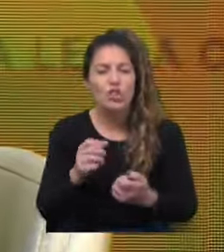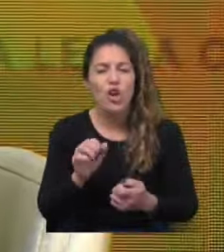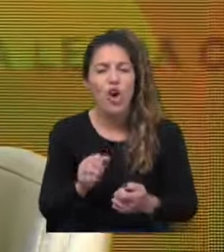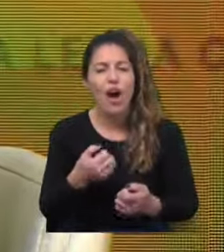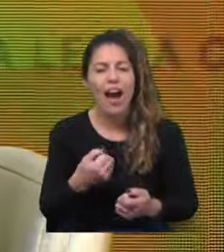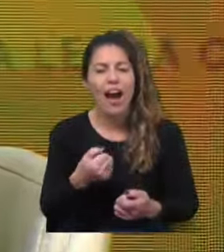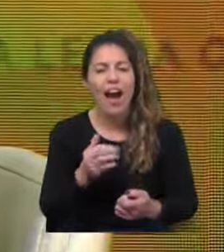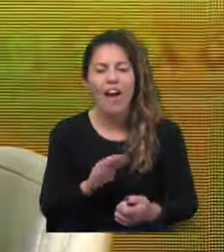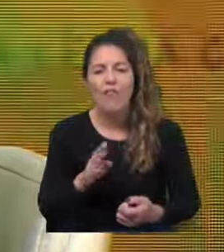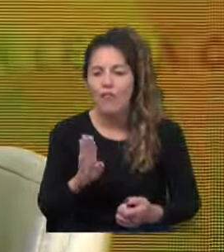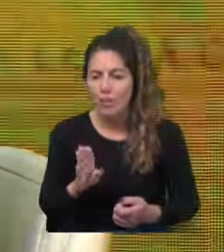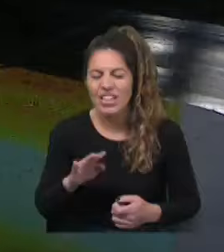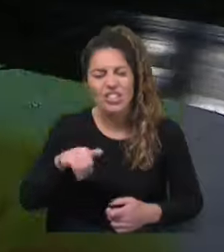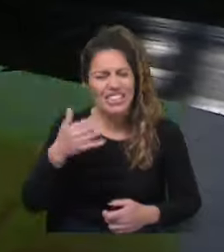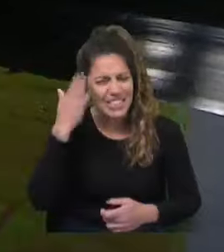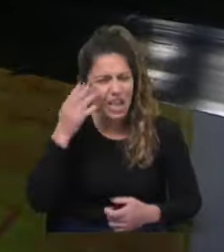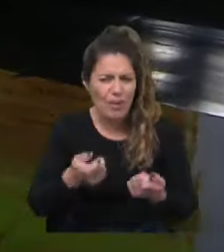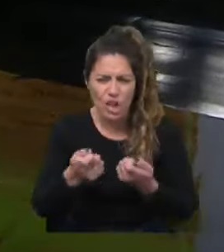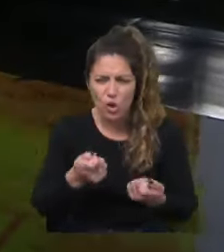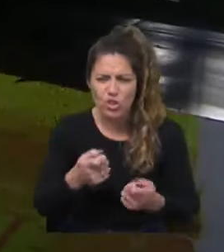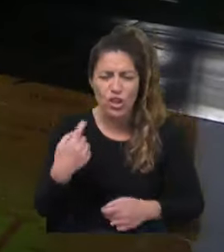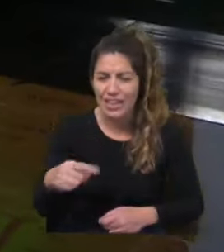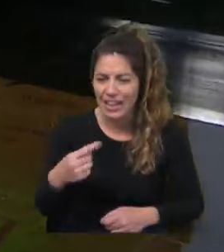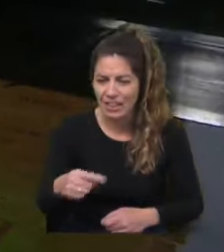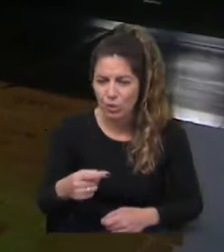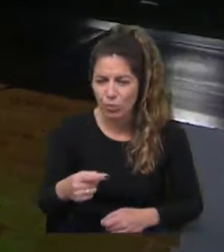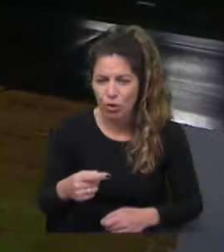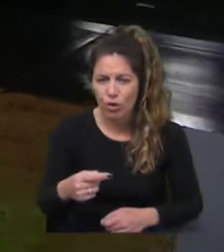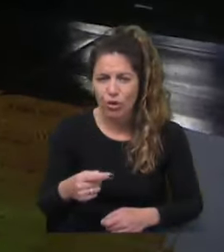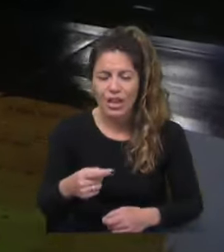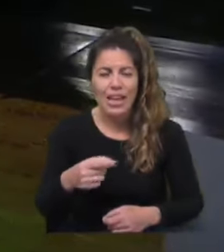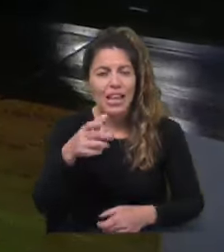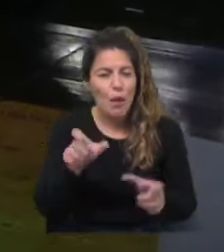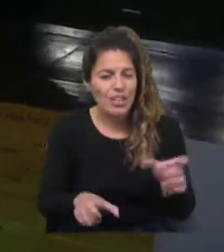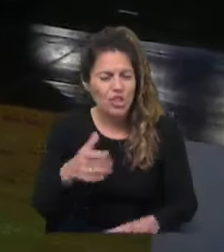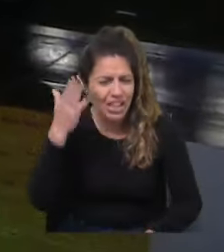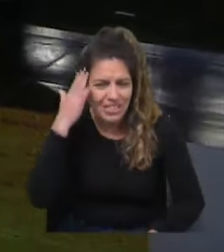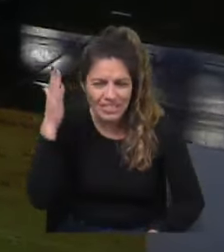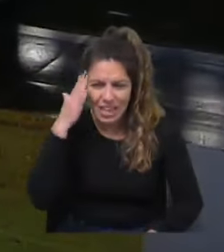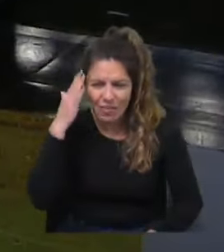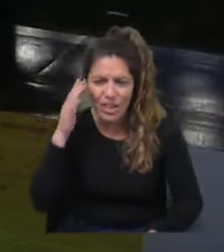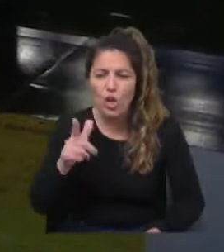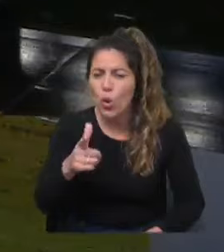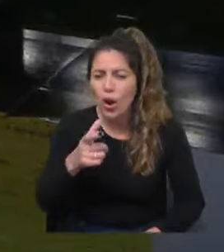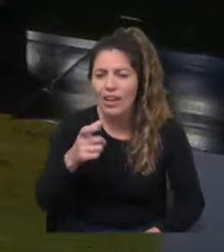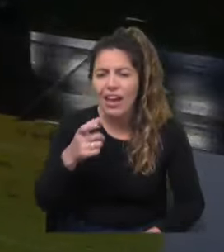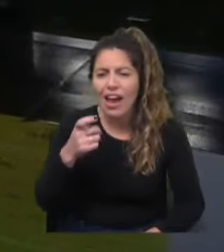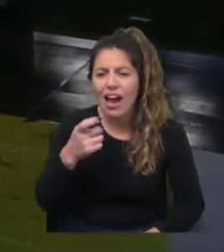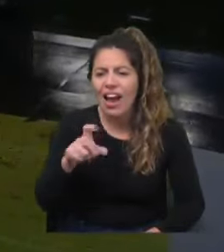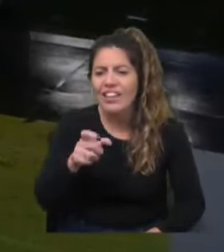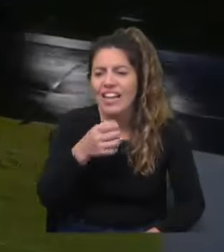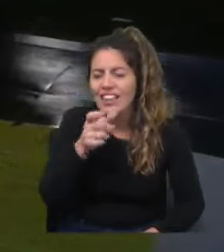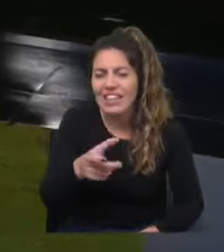AFAPs? Ya se sabe el negocio de las AFAPs, que es negativo. En sí la población sabe, no hay nadie que diga que las AFAPs